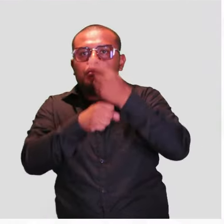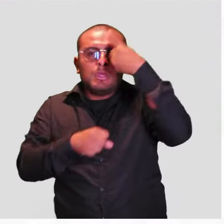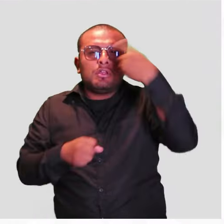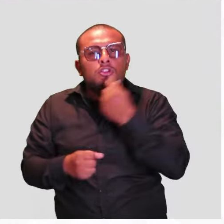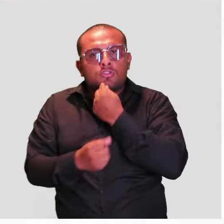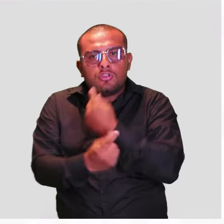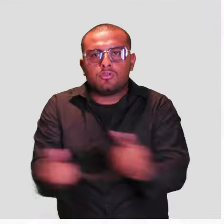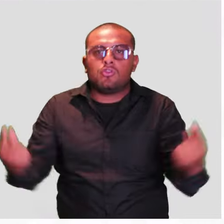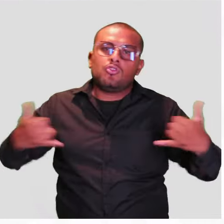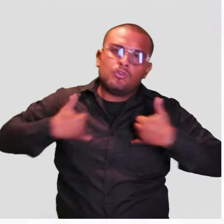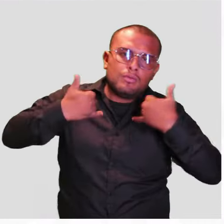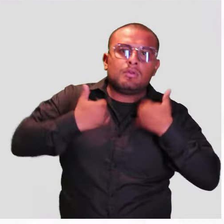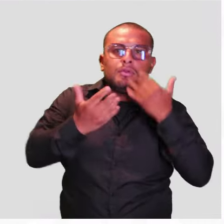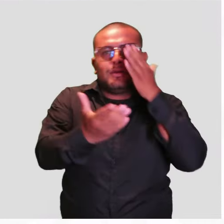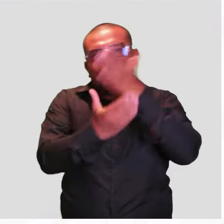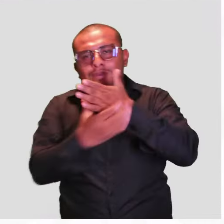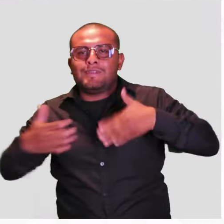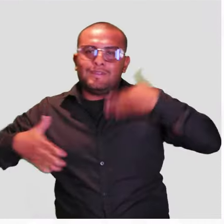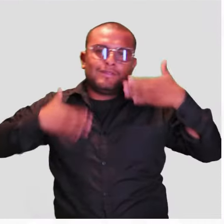jóvenes y de nuestras familias.